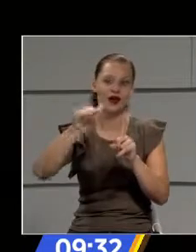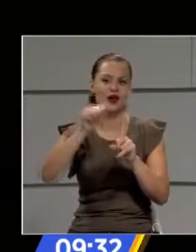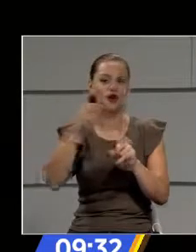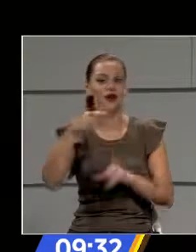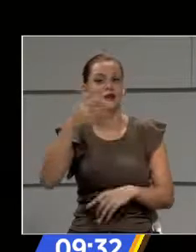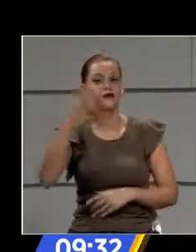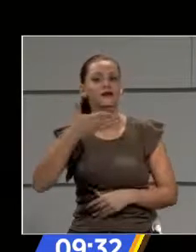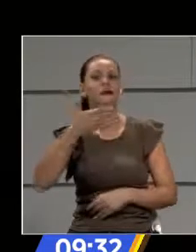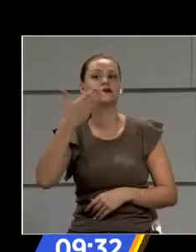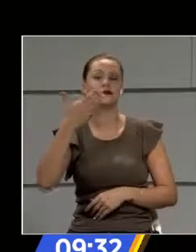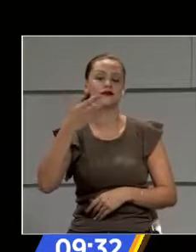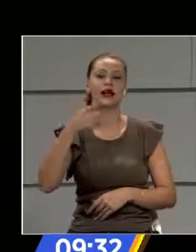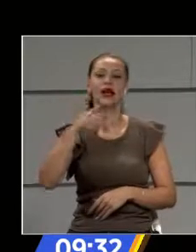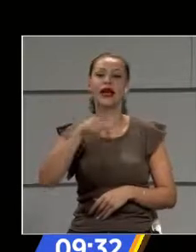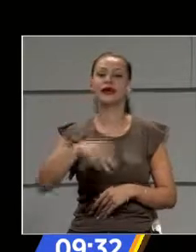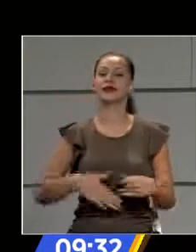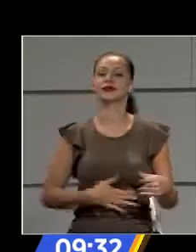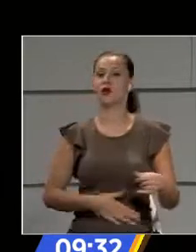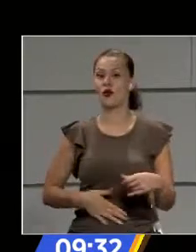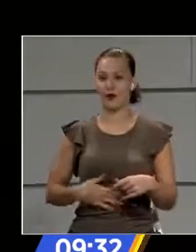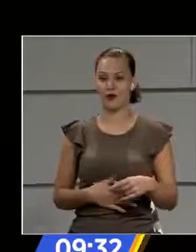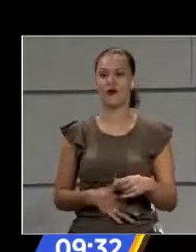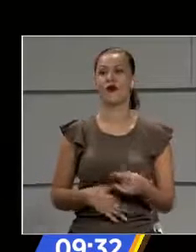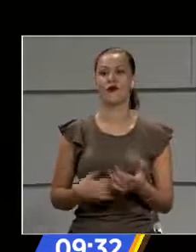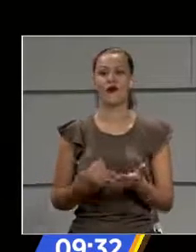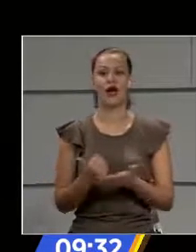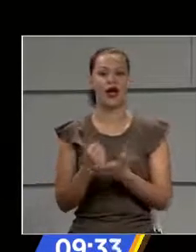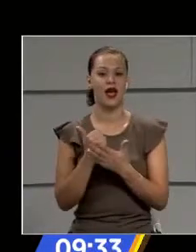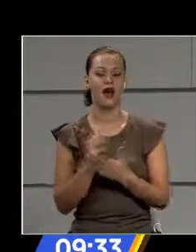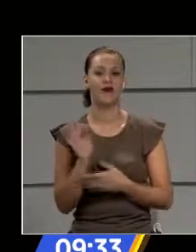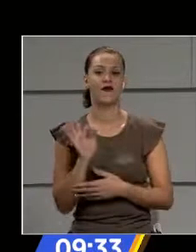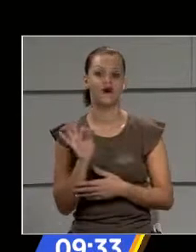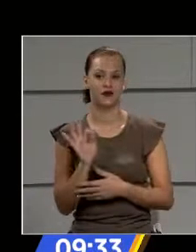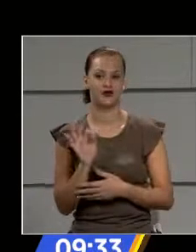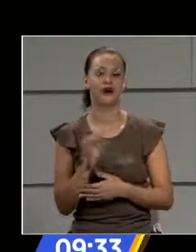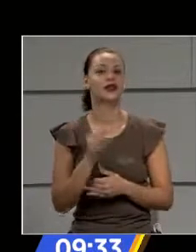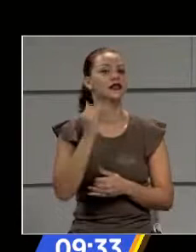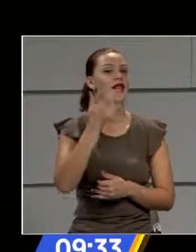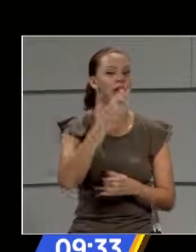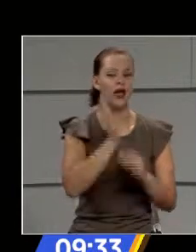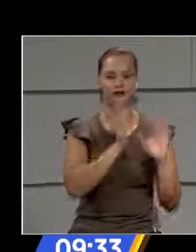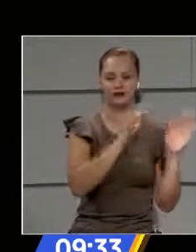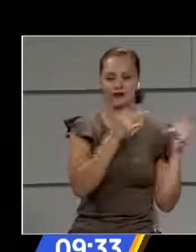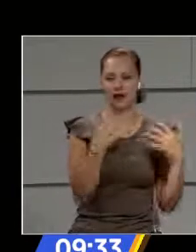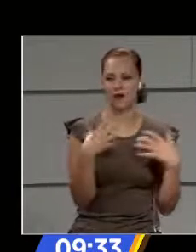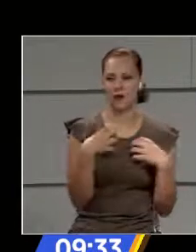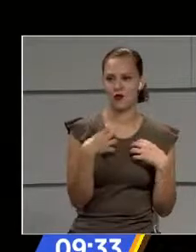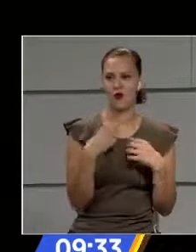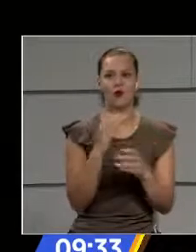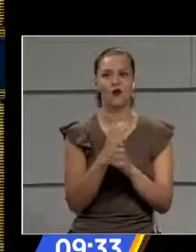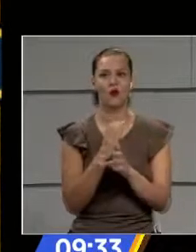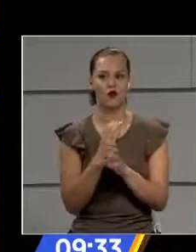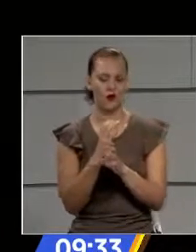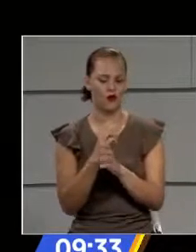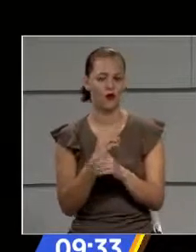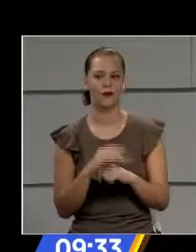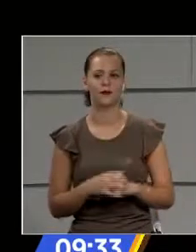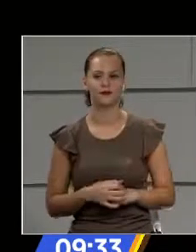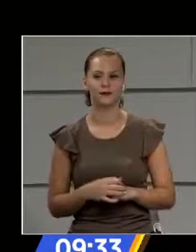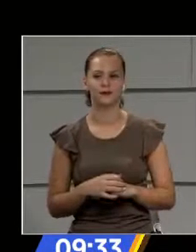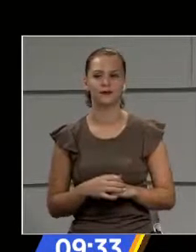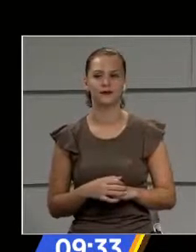Ese está respirando. Es el estómago. Cambiemos, es el estómago. Okay. Ya el de respirar era los pulmones. Cuidado.